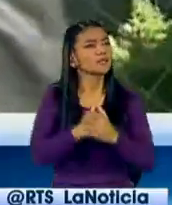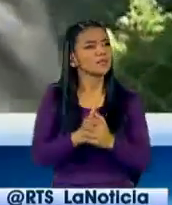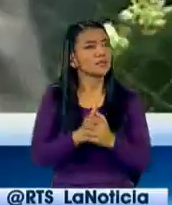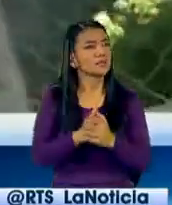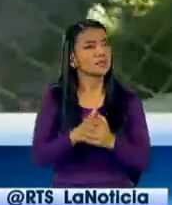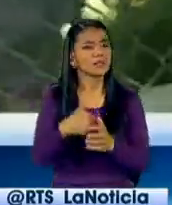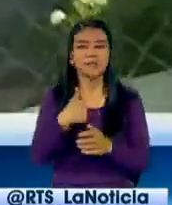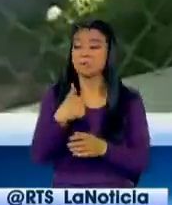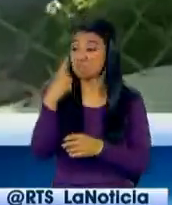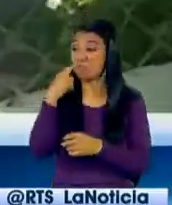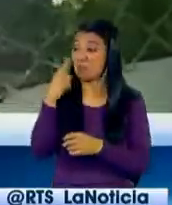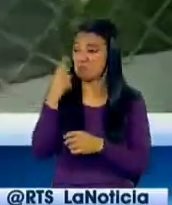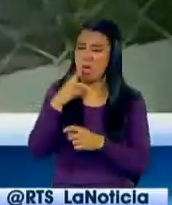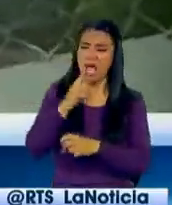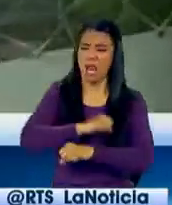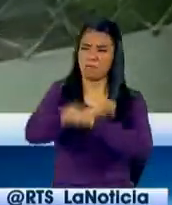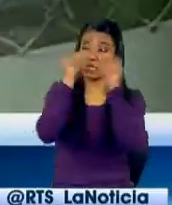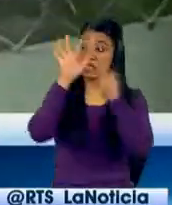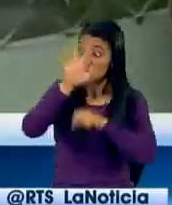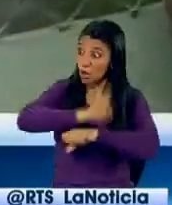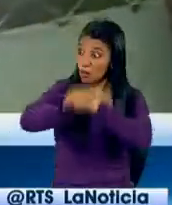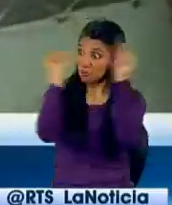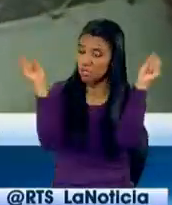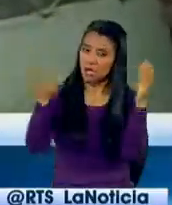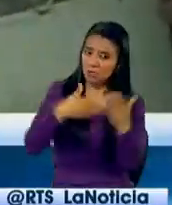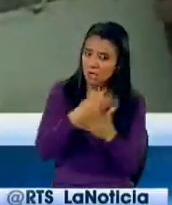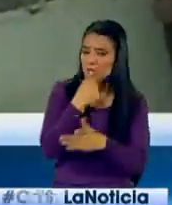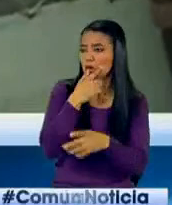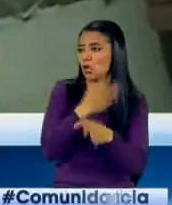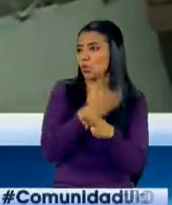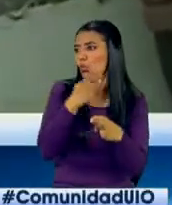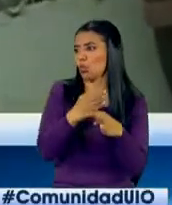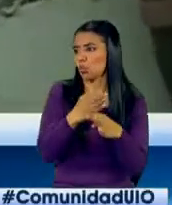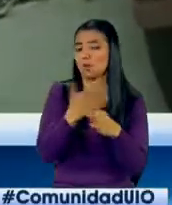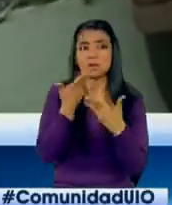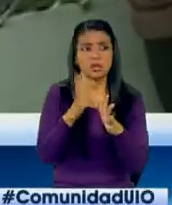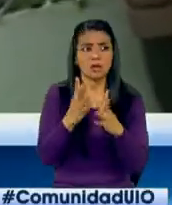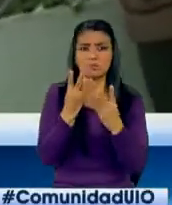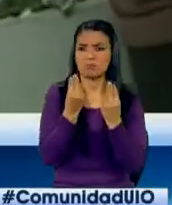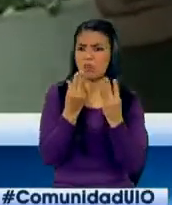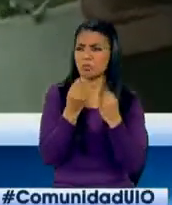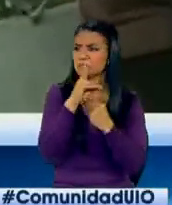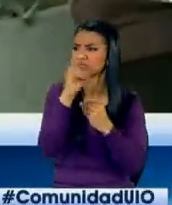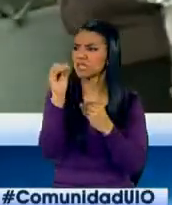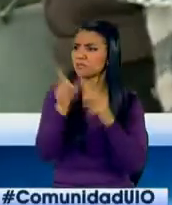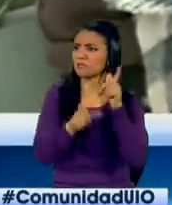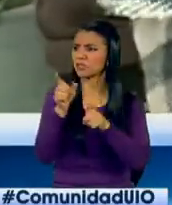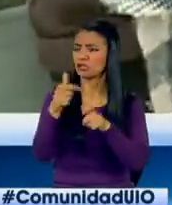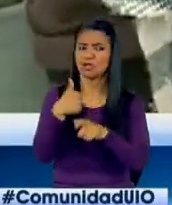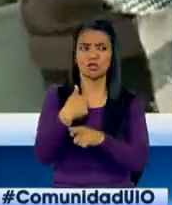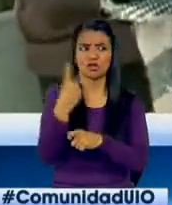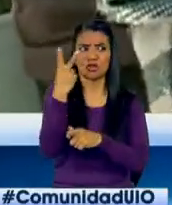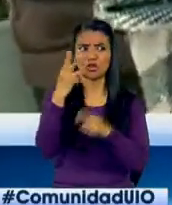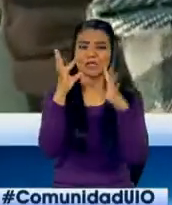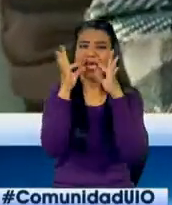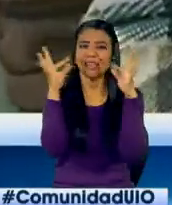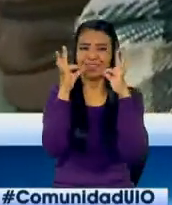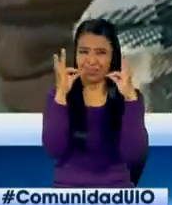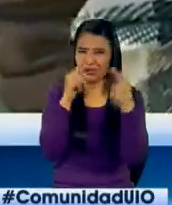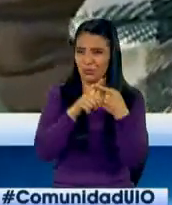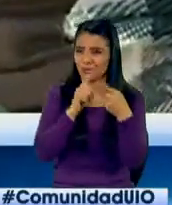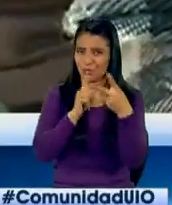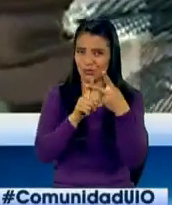Mi papi vino a coger turno desde las 5 de la mañana y ya se encontró con más de 20 personas. Yo tengo 2 gatitas y